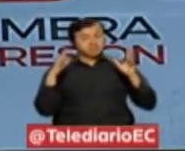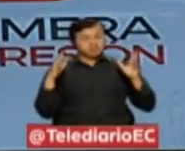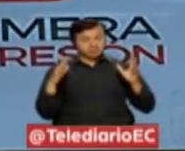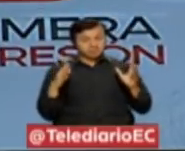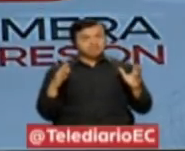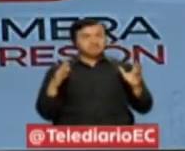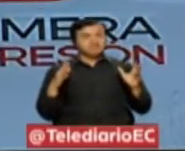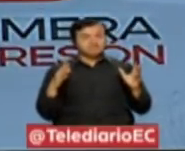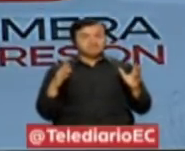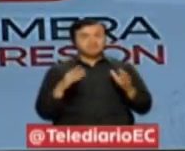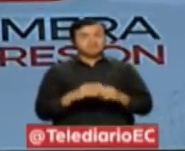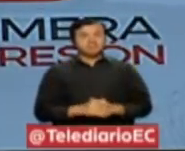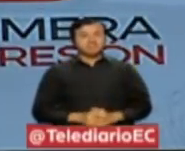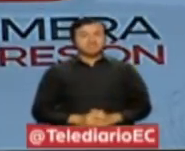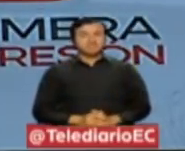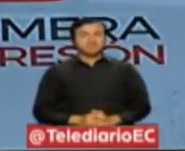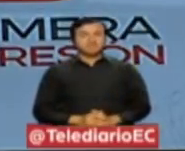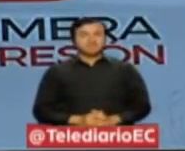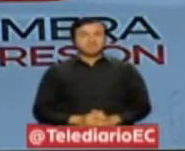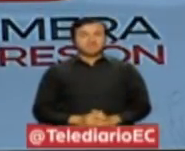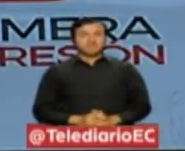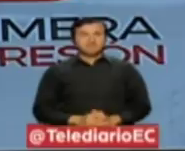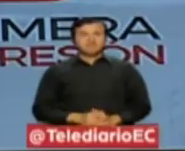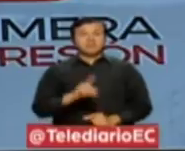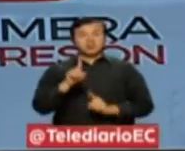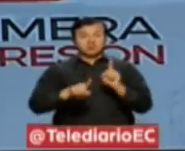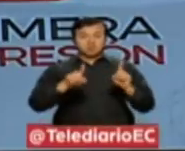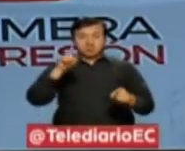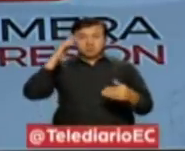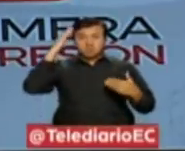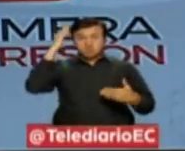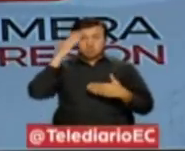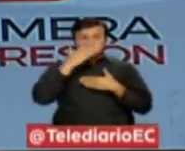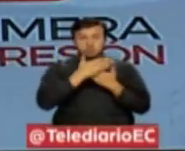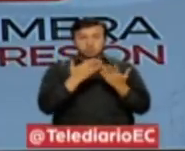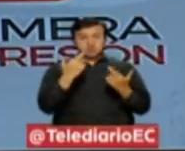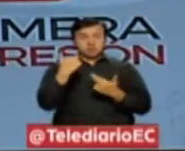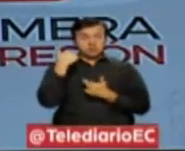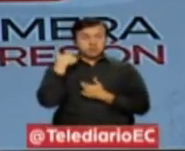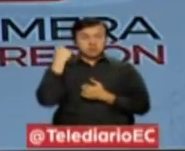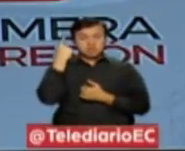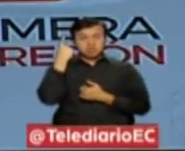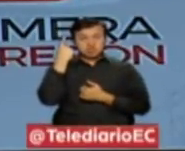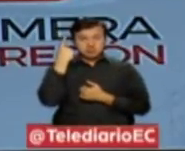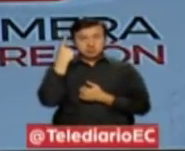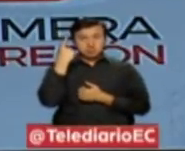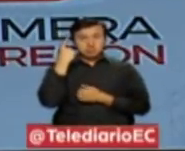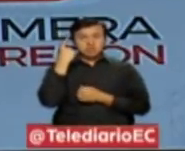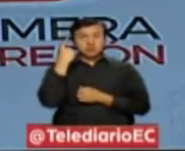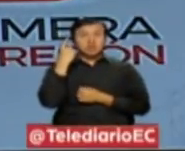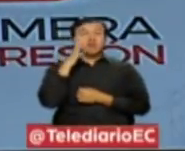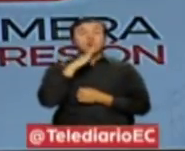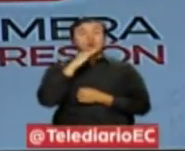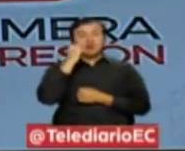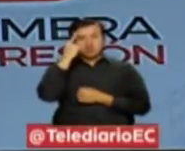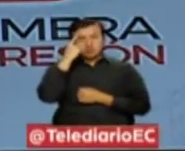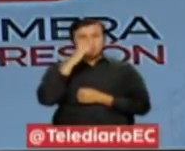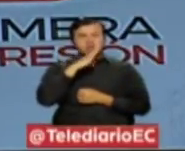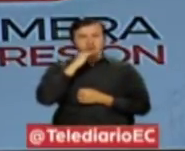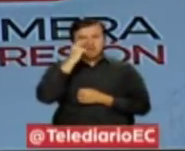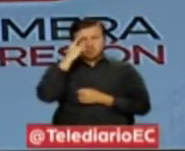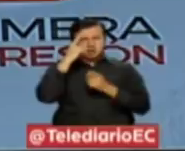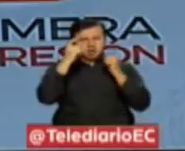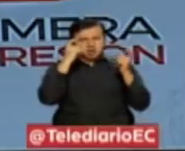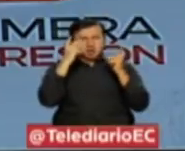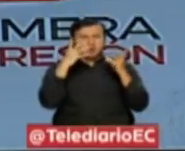sentido de lo que corresponde hacer a los actores políticos. Hay que entender que el correato fue el producto de